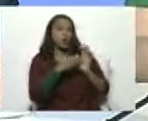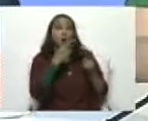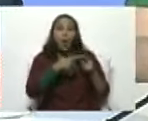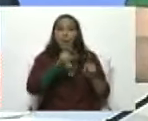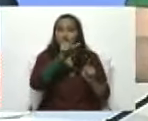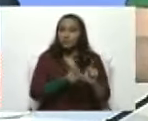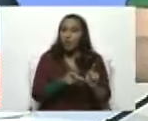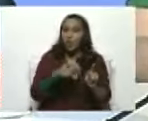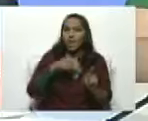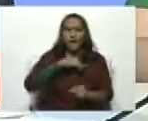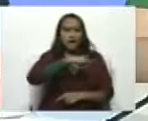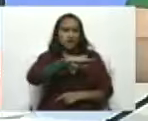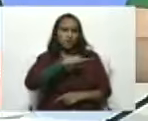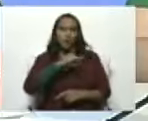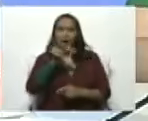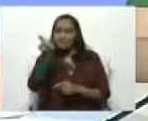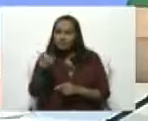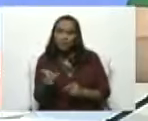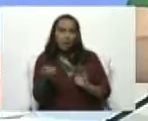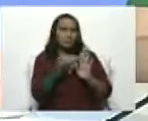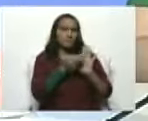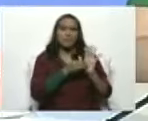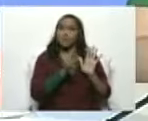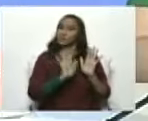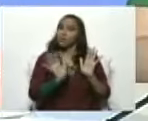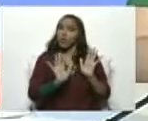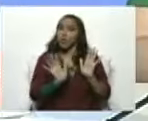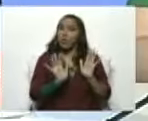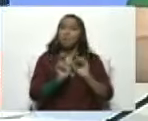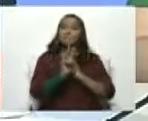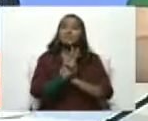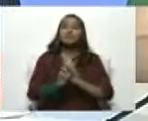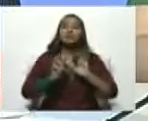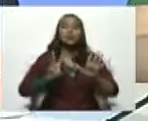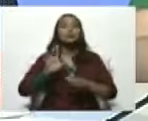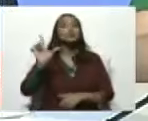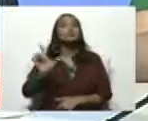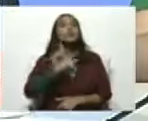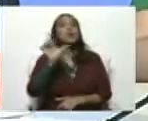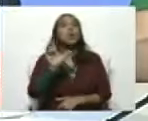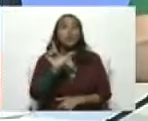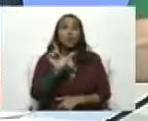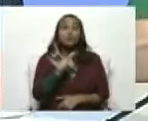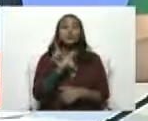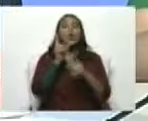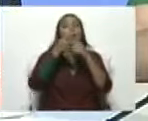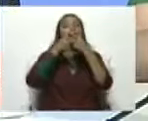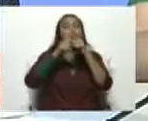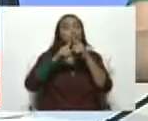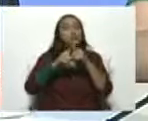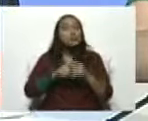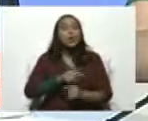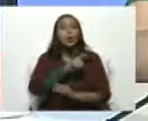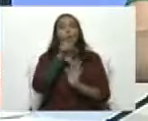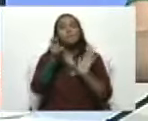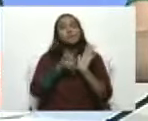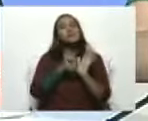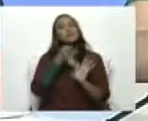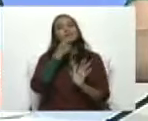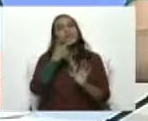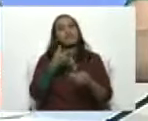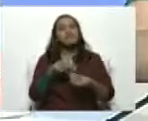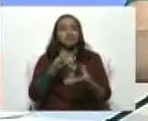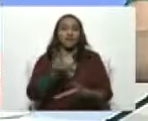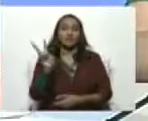nosotros el número lo vamos a dar el 28 de julio. Ese día sí vamos a dar un número bonito por Venezuela y le vamos a